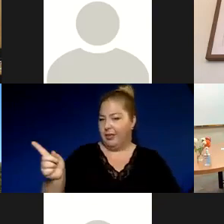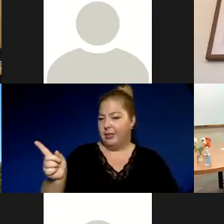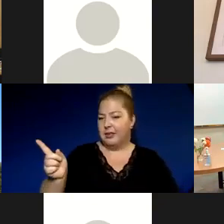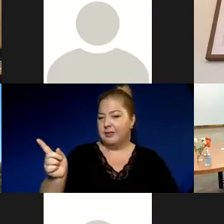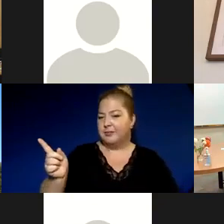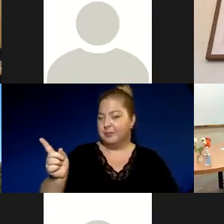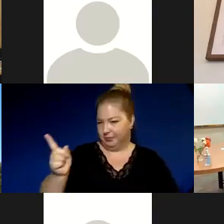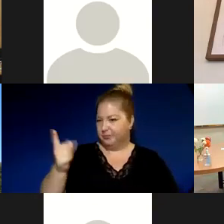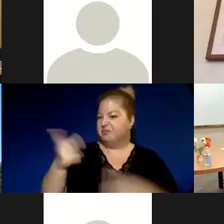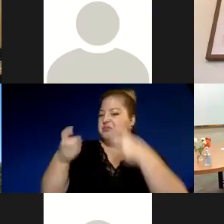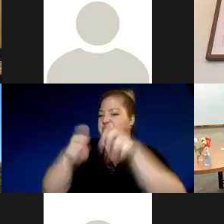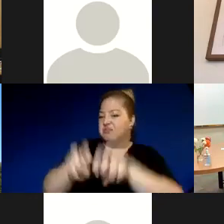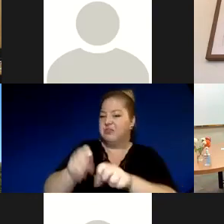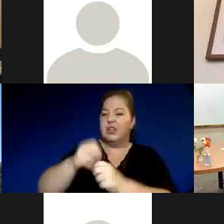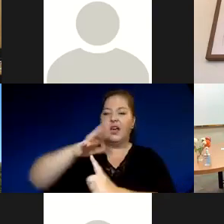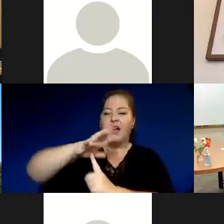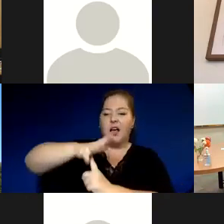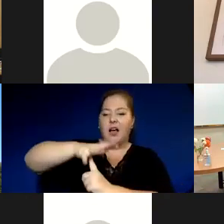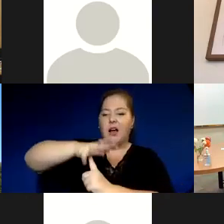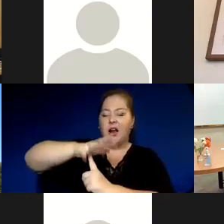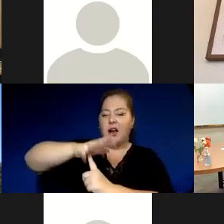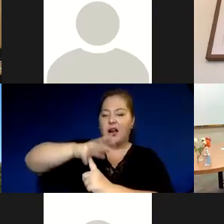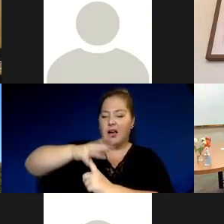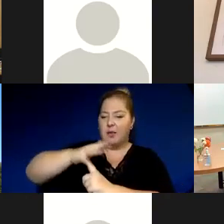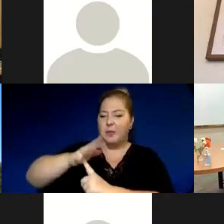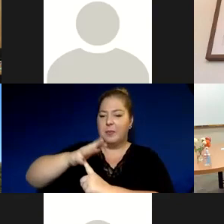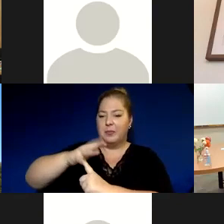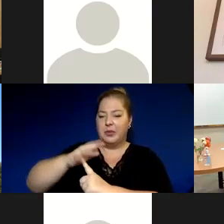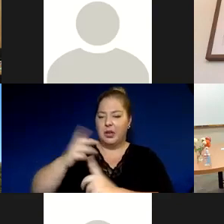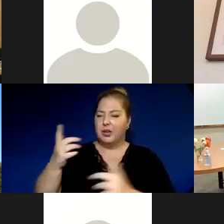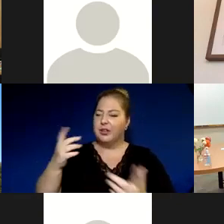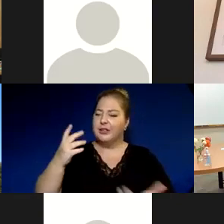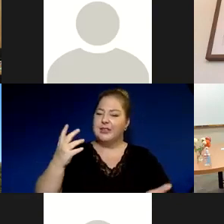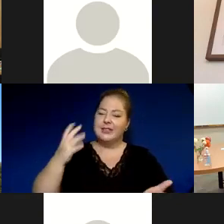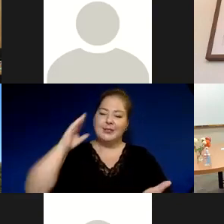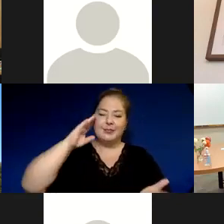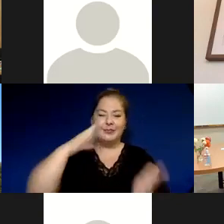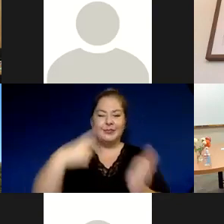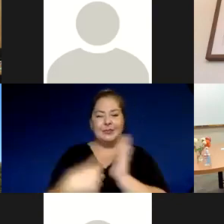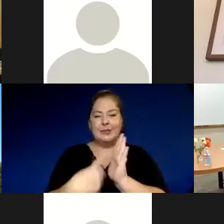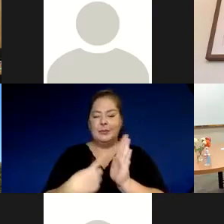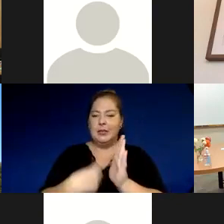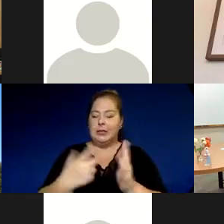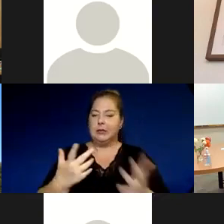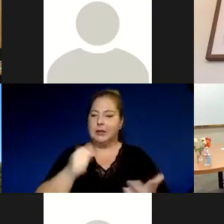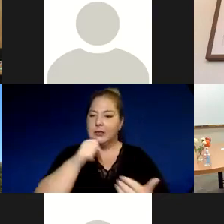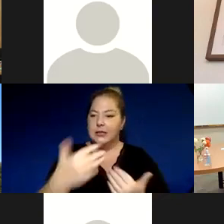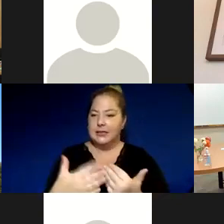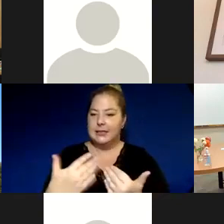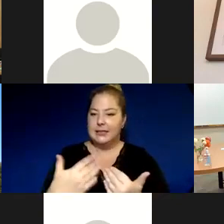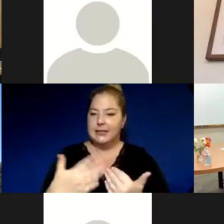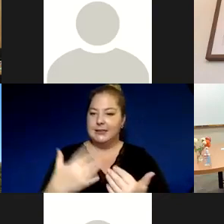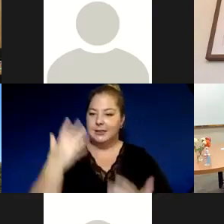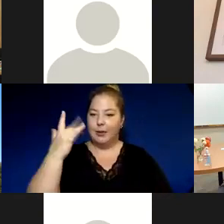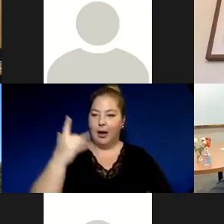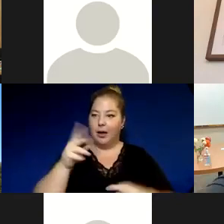alguien dijo, cuando uno se prepara tanto para una tormenta o una nevada, así no